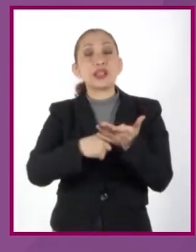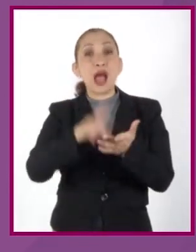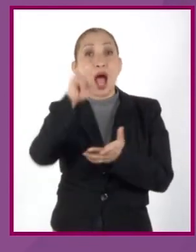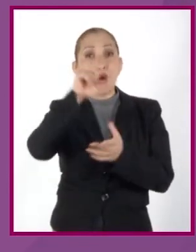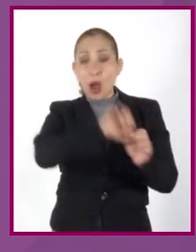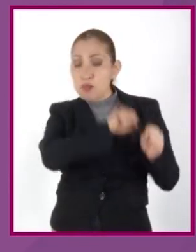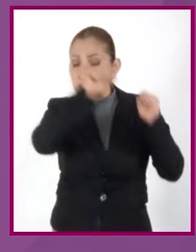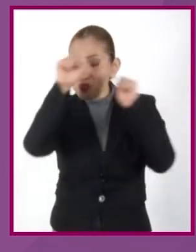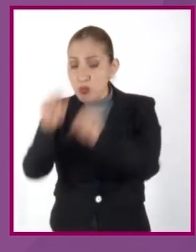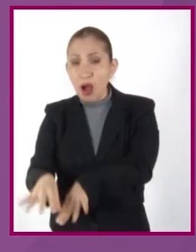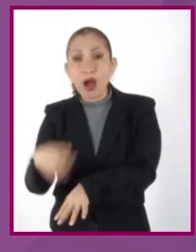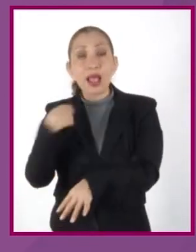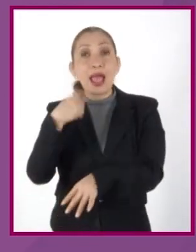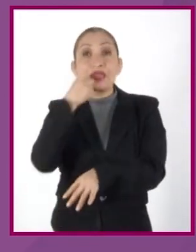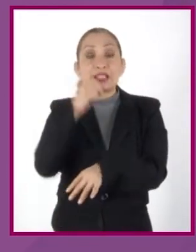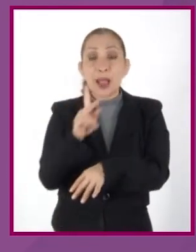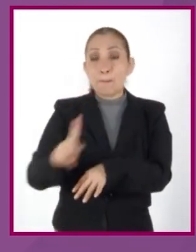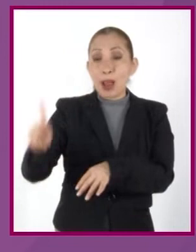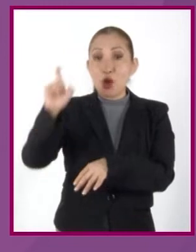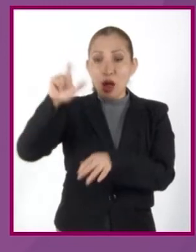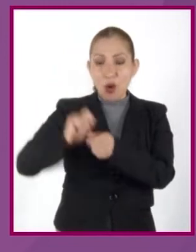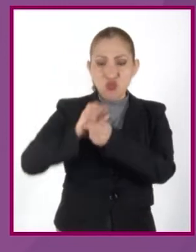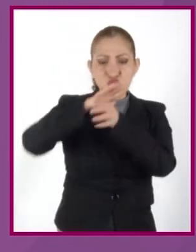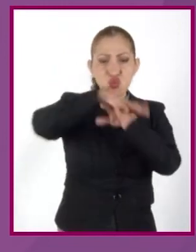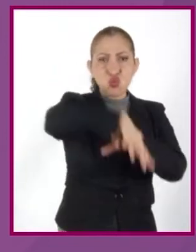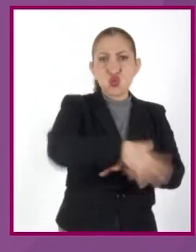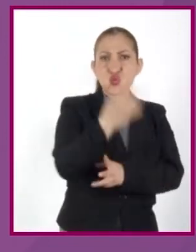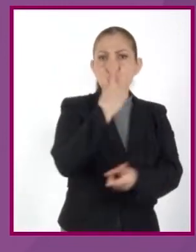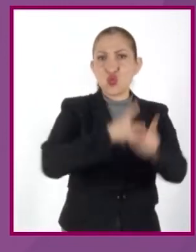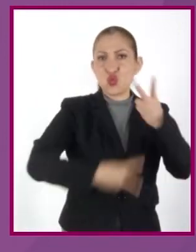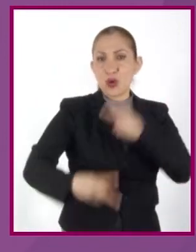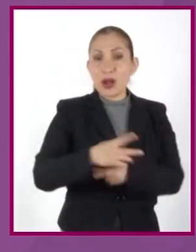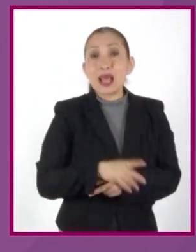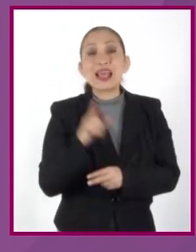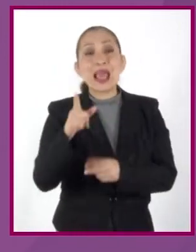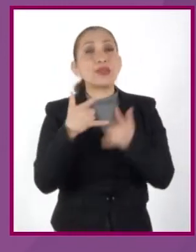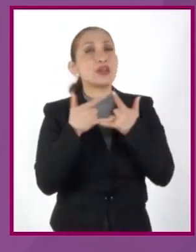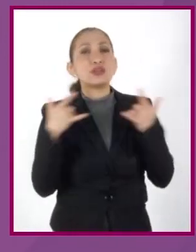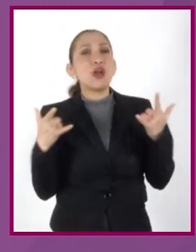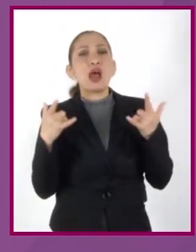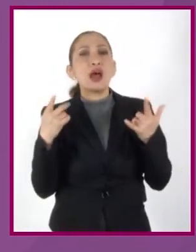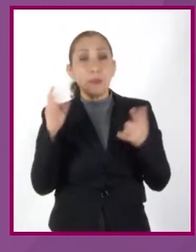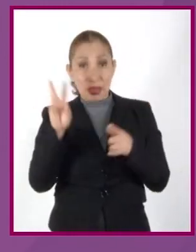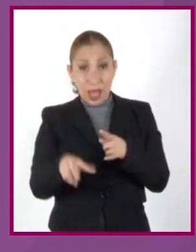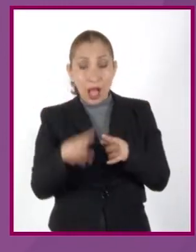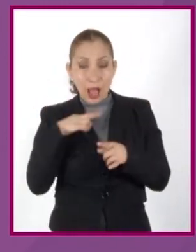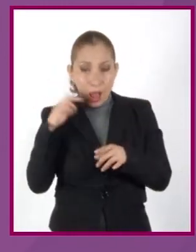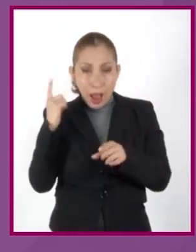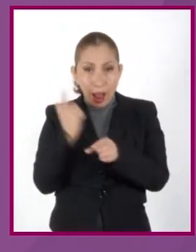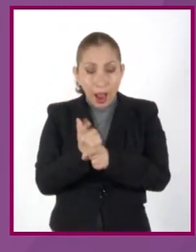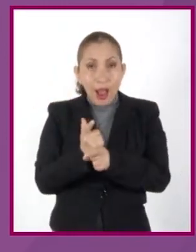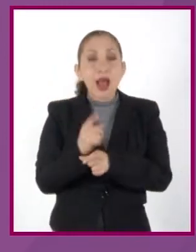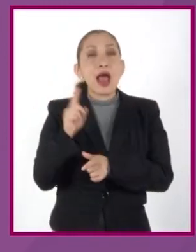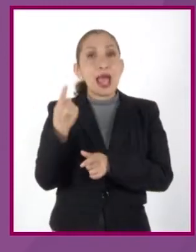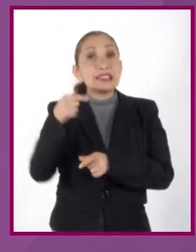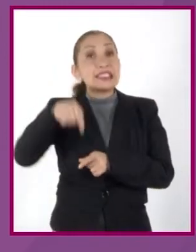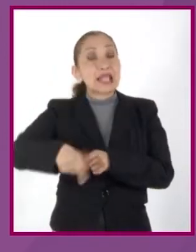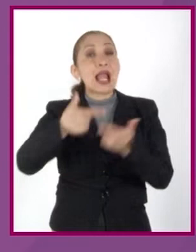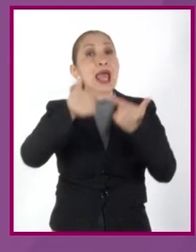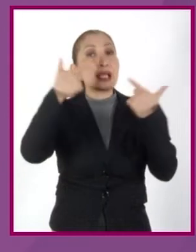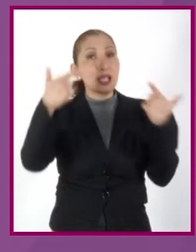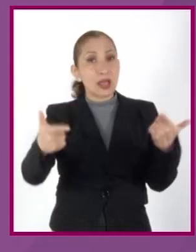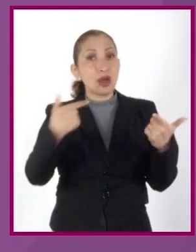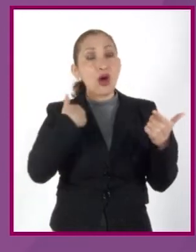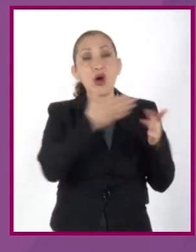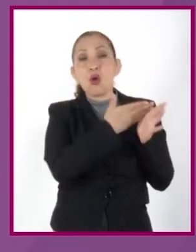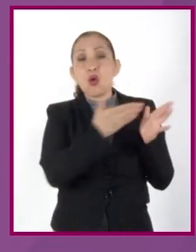agua gracias a lo que llegaría al pueblo la abundancia de líquido vital. Y los datos históricos que encontramos fueron que esta leyenda ocurre